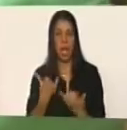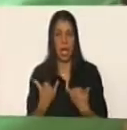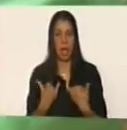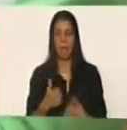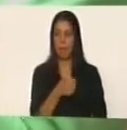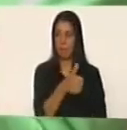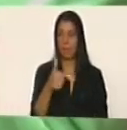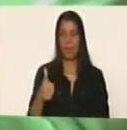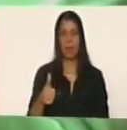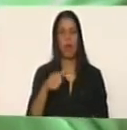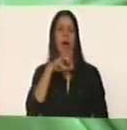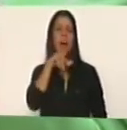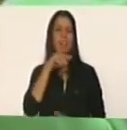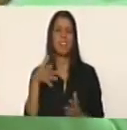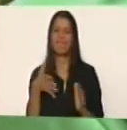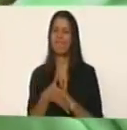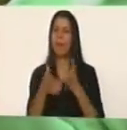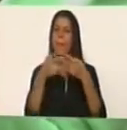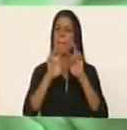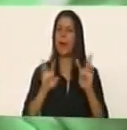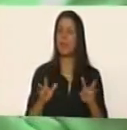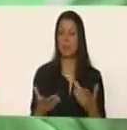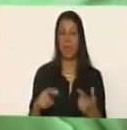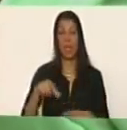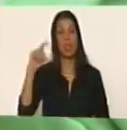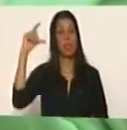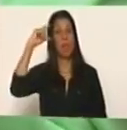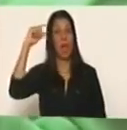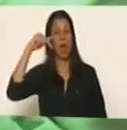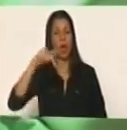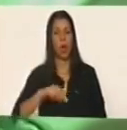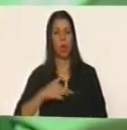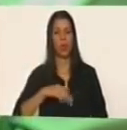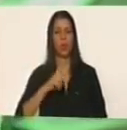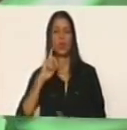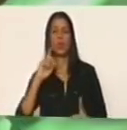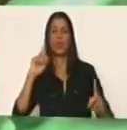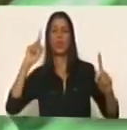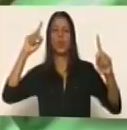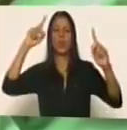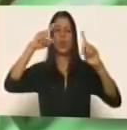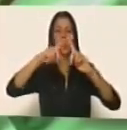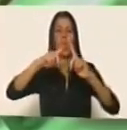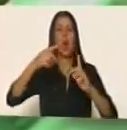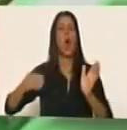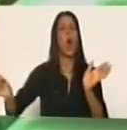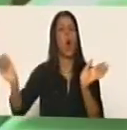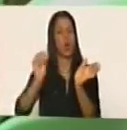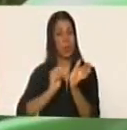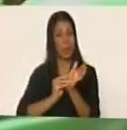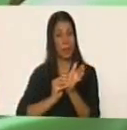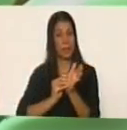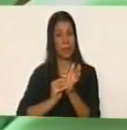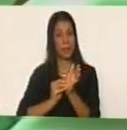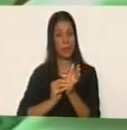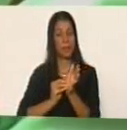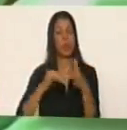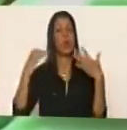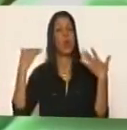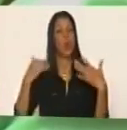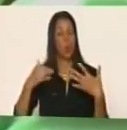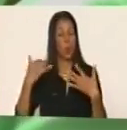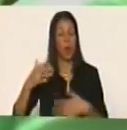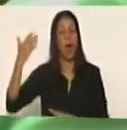hablar de todo esto un día como hoy, cuando estamos ante un nuevo desafío? Bueno, porque hay que ver lo que hemos